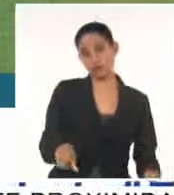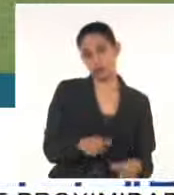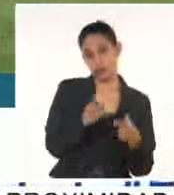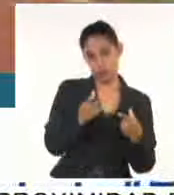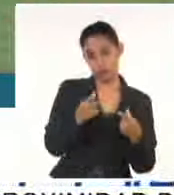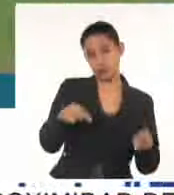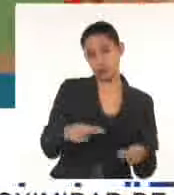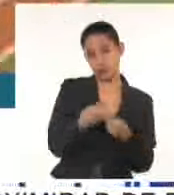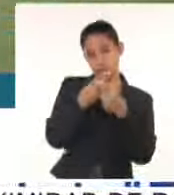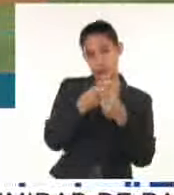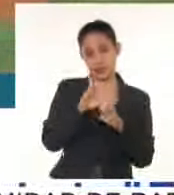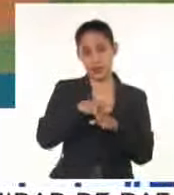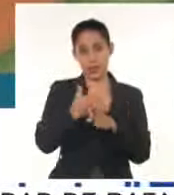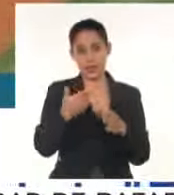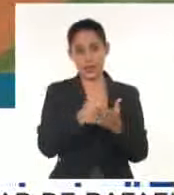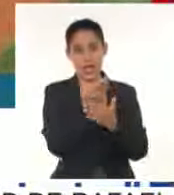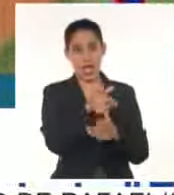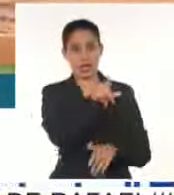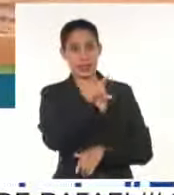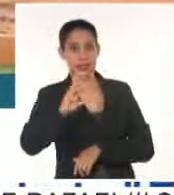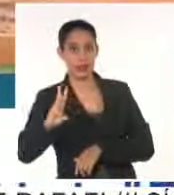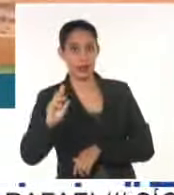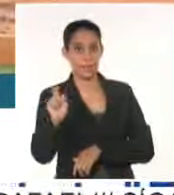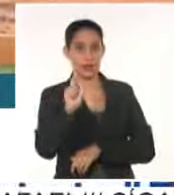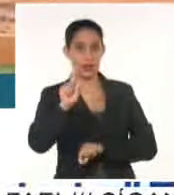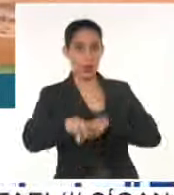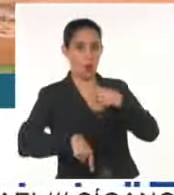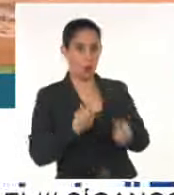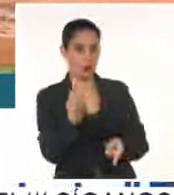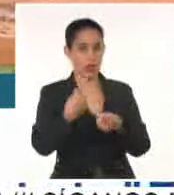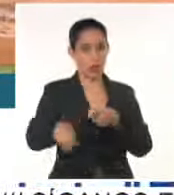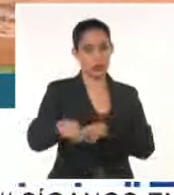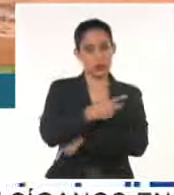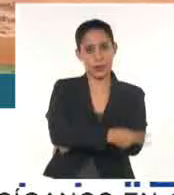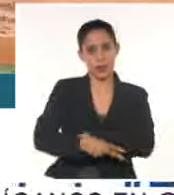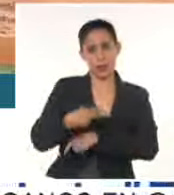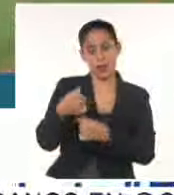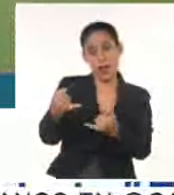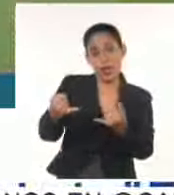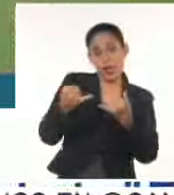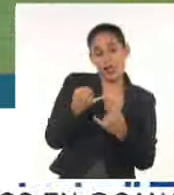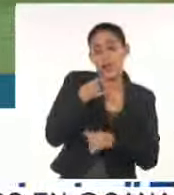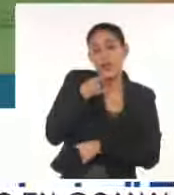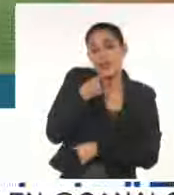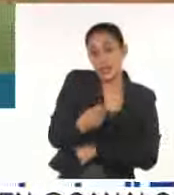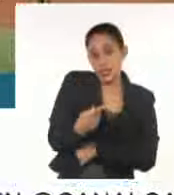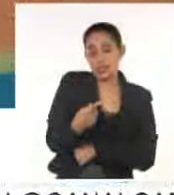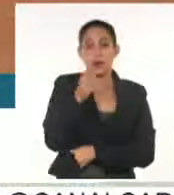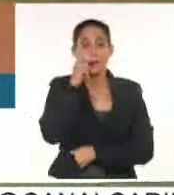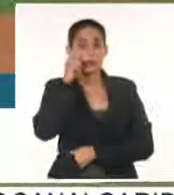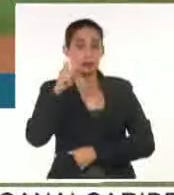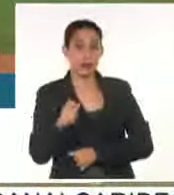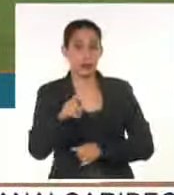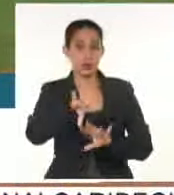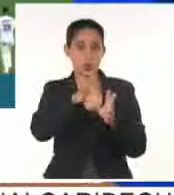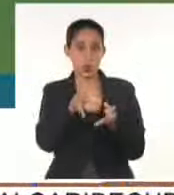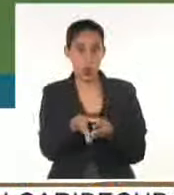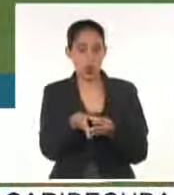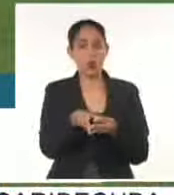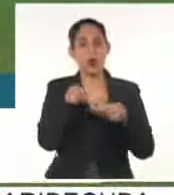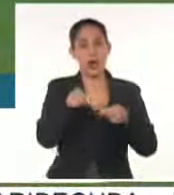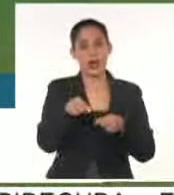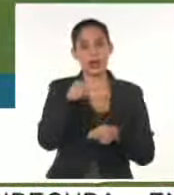13 en el primer juego contra República Dominicana. Por lo que has dicho, Moinelo se incorpora no en Taichung, sino directo en Taipei.